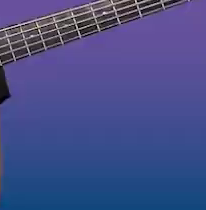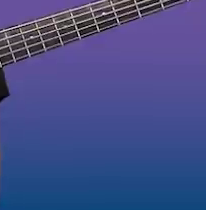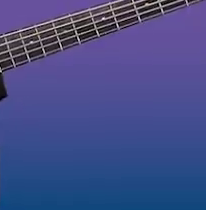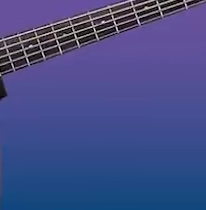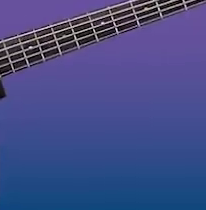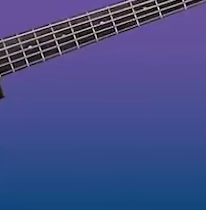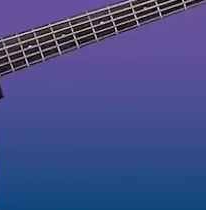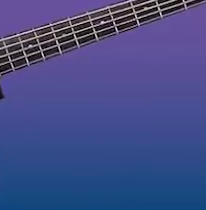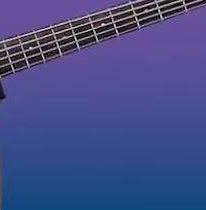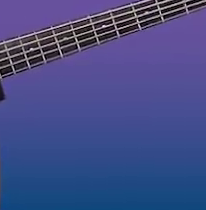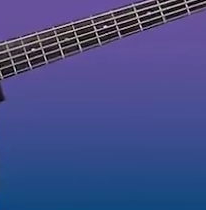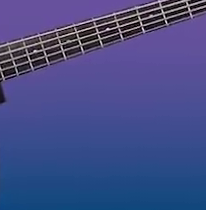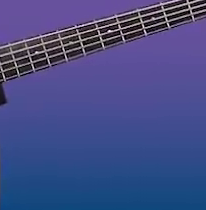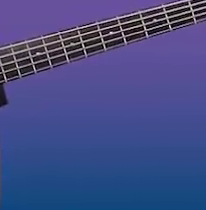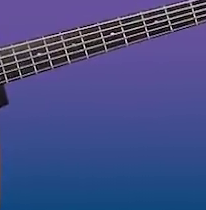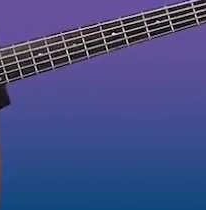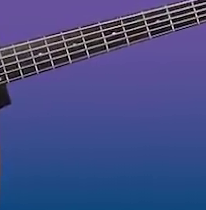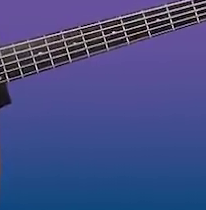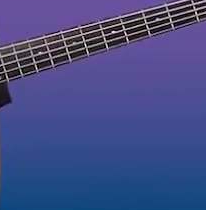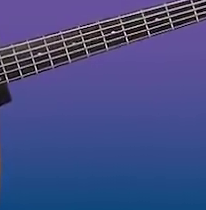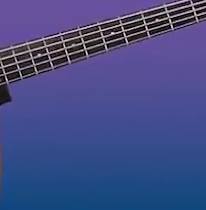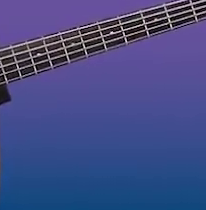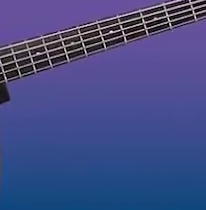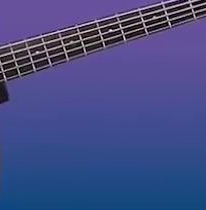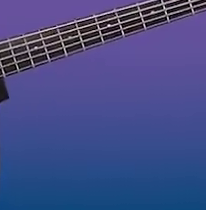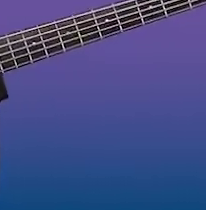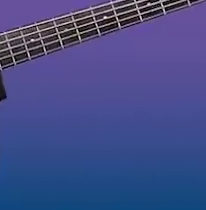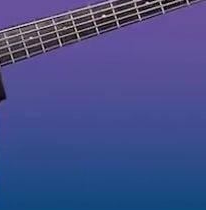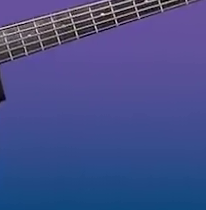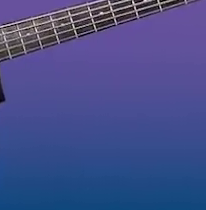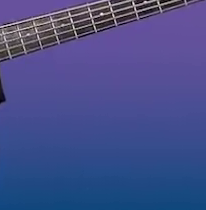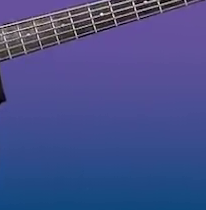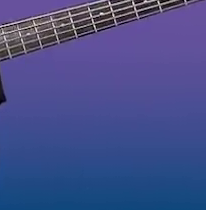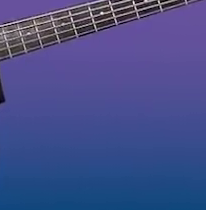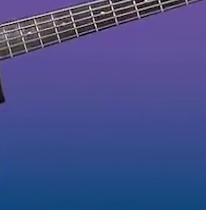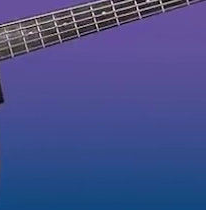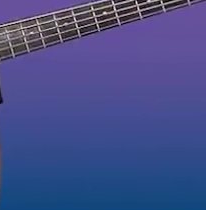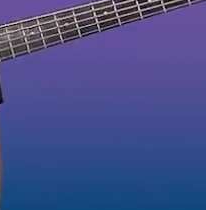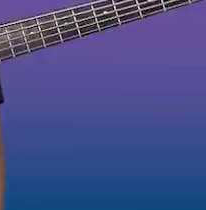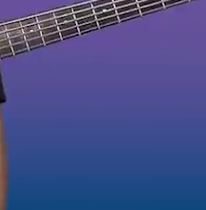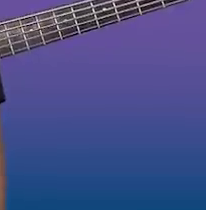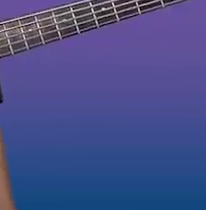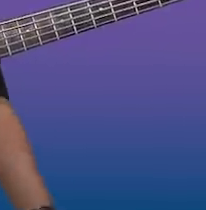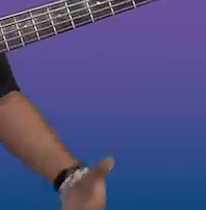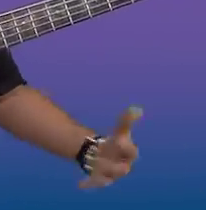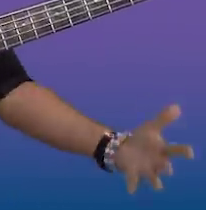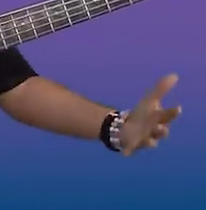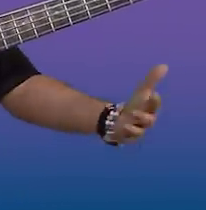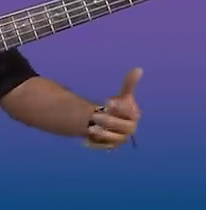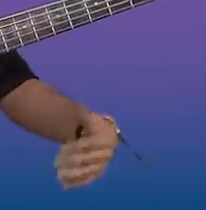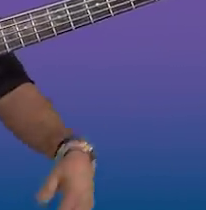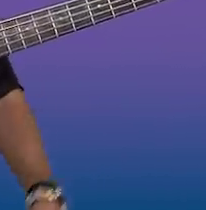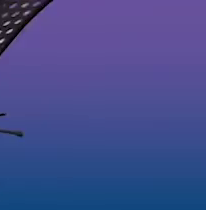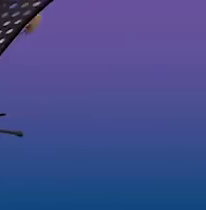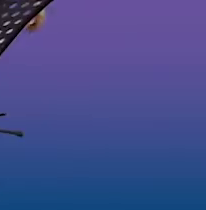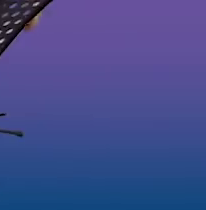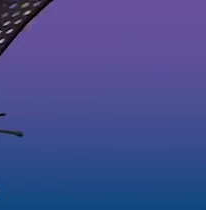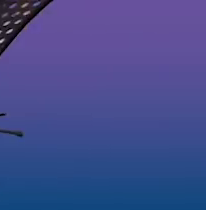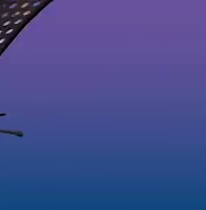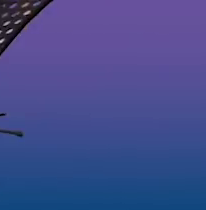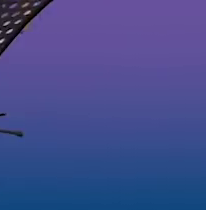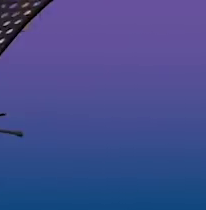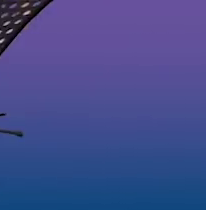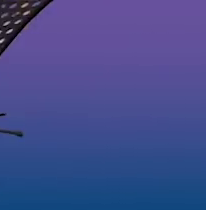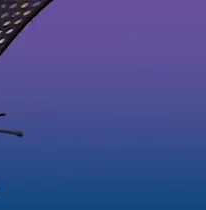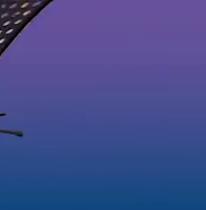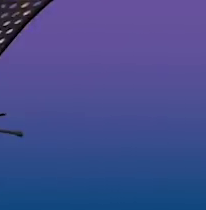corazón. Pulso es un término que deriva del latín pulsus. Es una unidad que permite realizar la medición del tiempo. Así